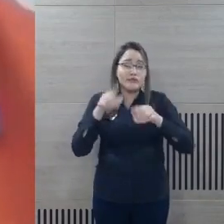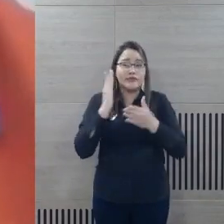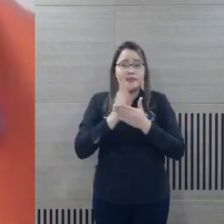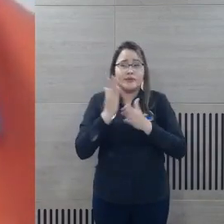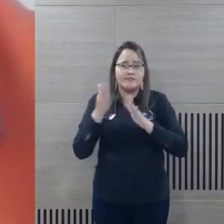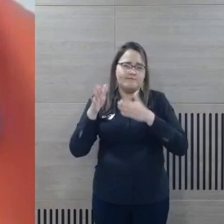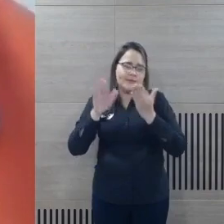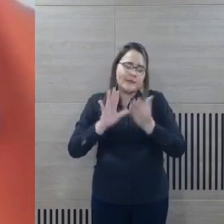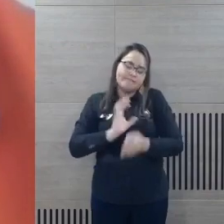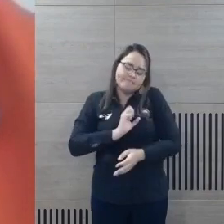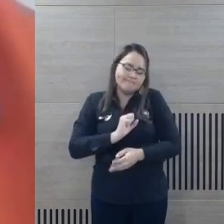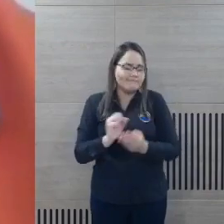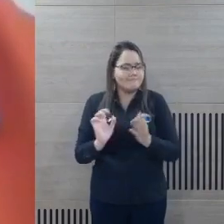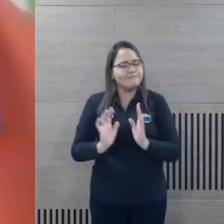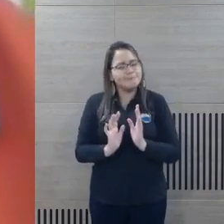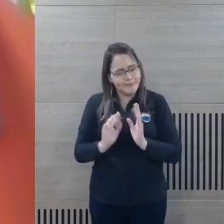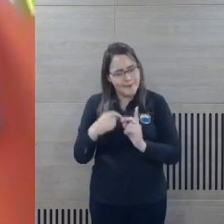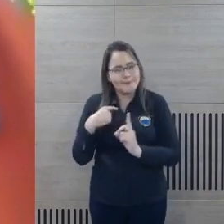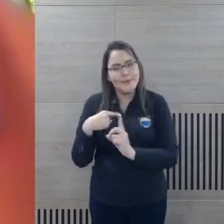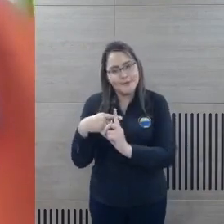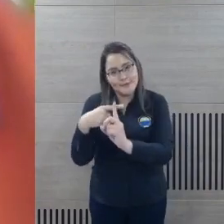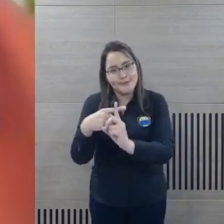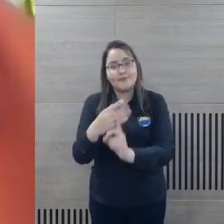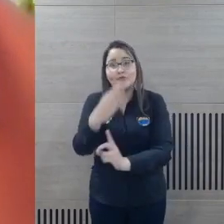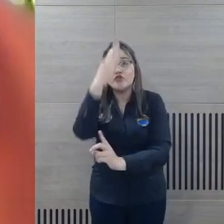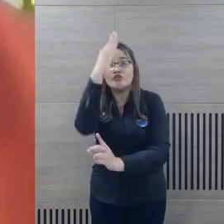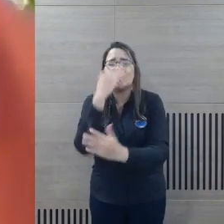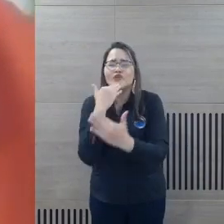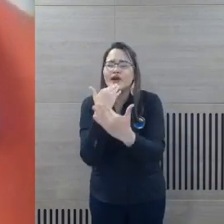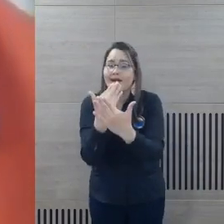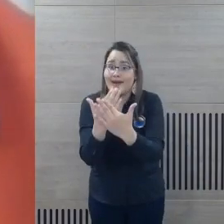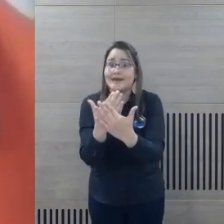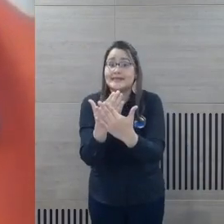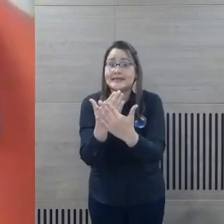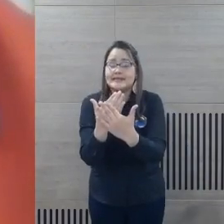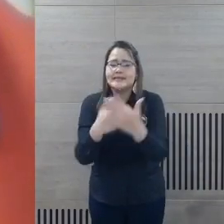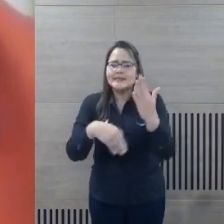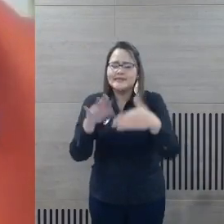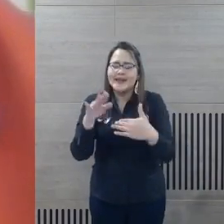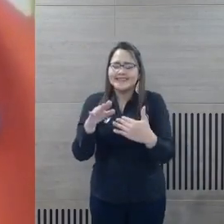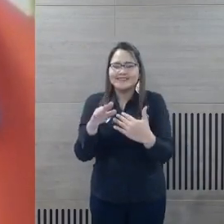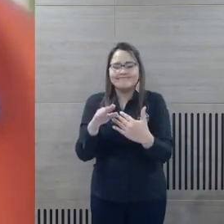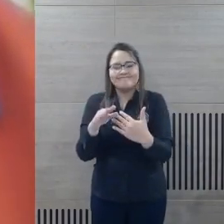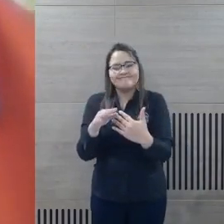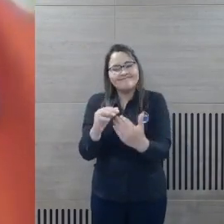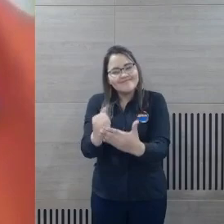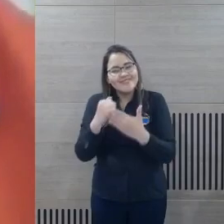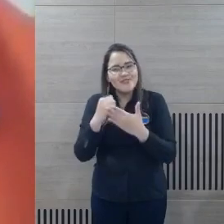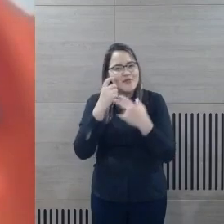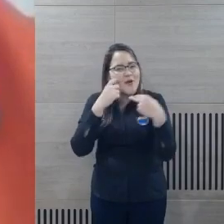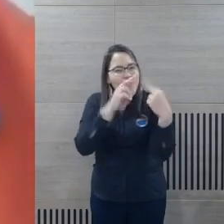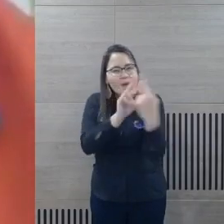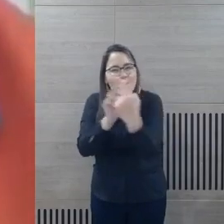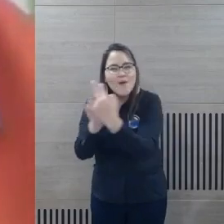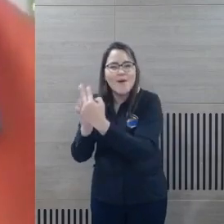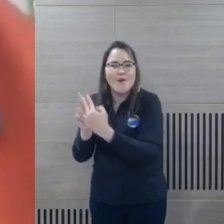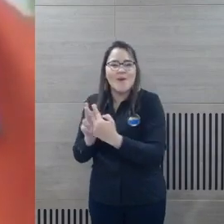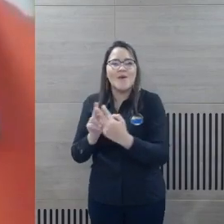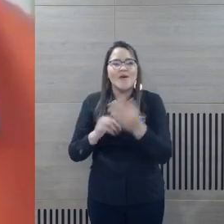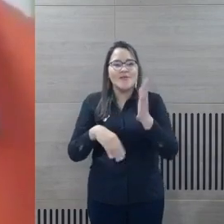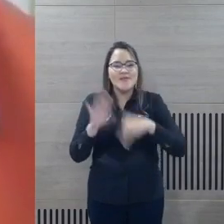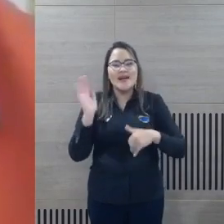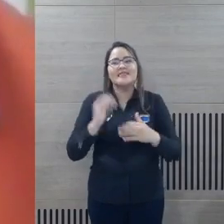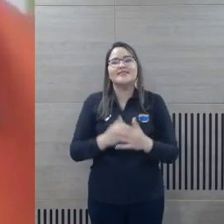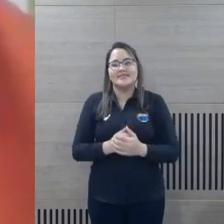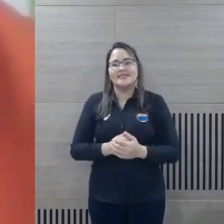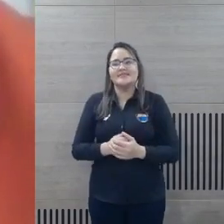por permitirnos conocerlos, y gracias a ellos por darnos a conocer una parte de ellos, por compartir con ellos momentos